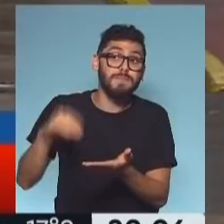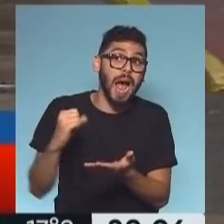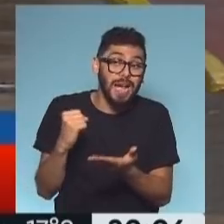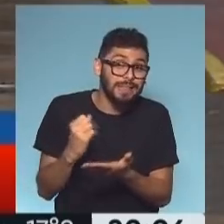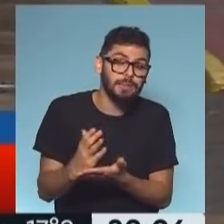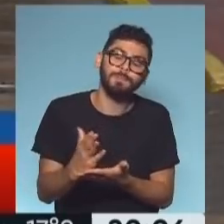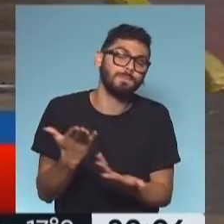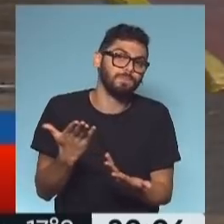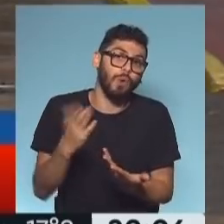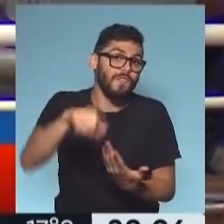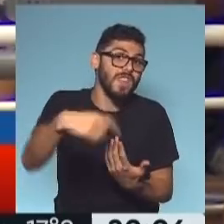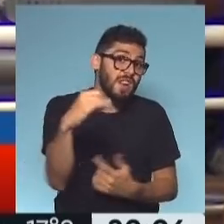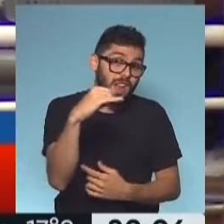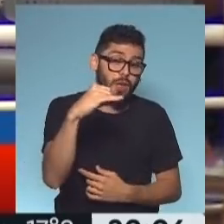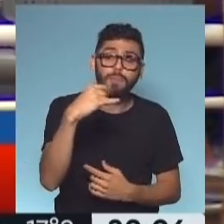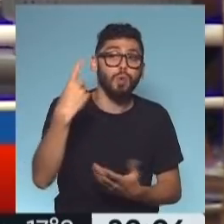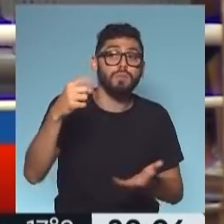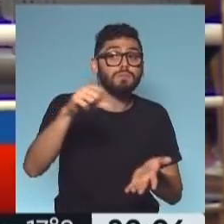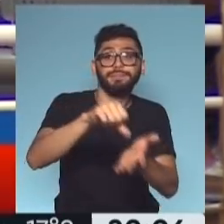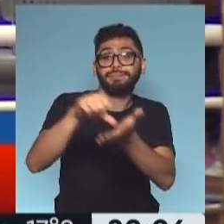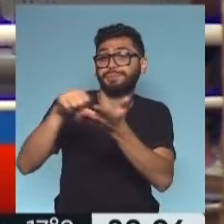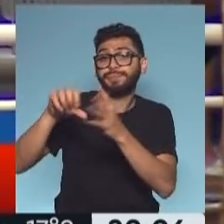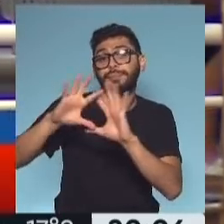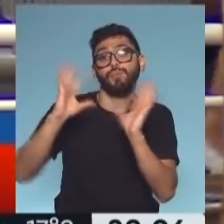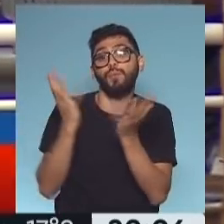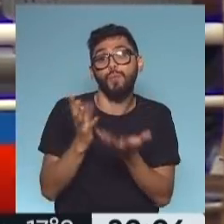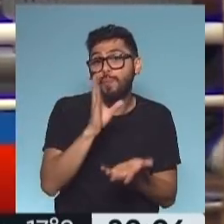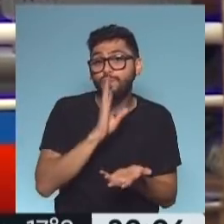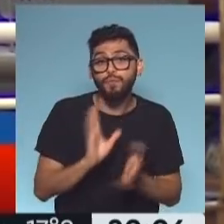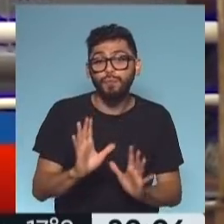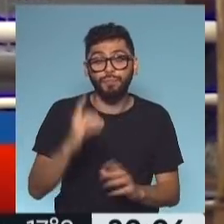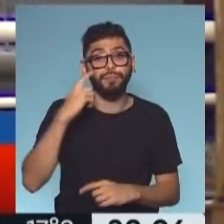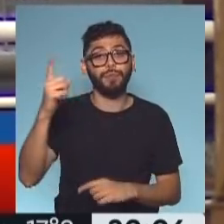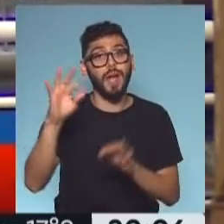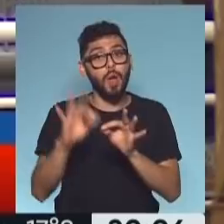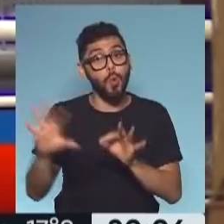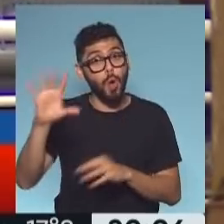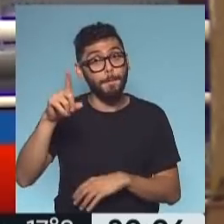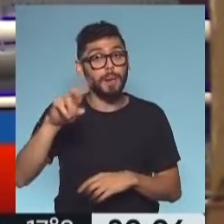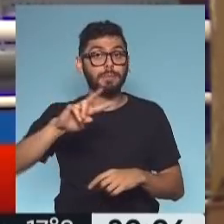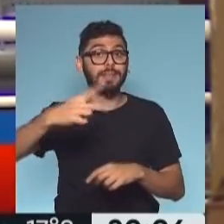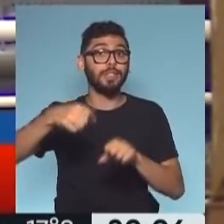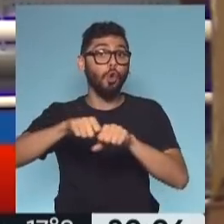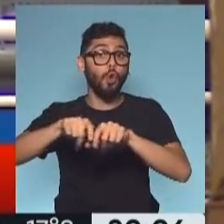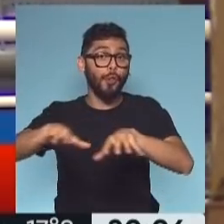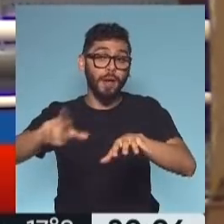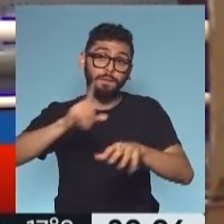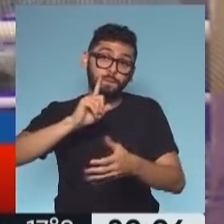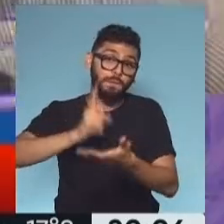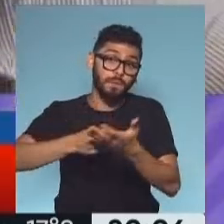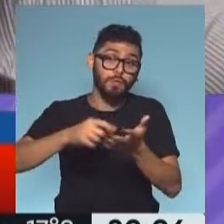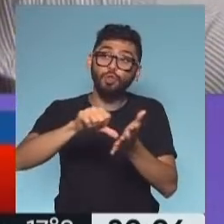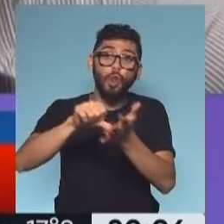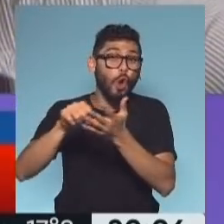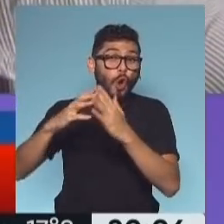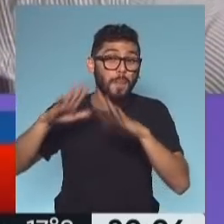bueno, en todos los países del mundo sucedió esto. Pensemos que en Europa, por ejemplo, ante la segunda ola tuvieron que hacer confinamientos en casi todos los países.